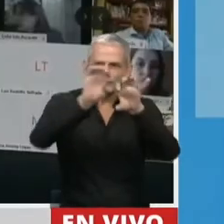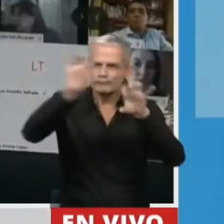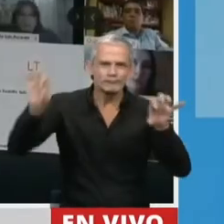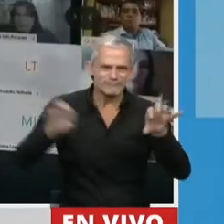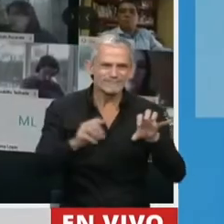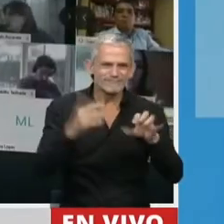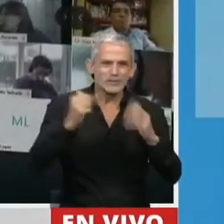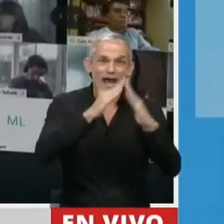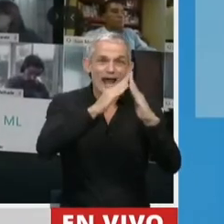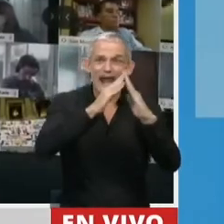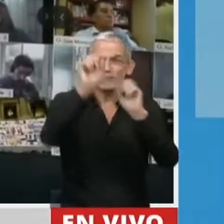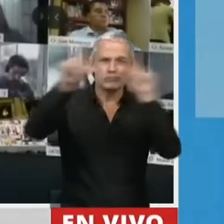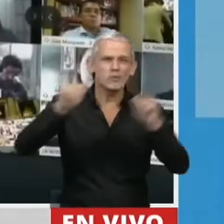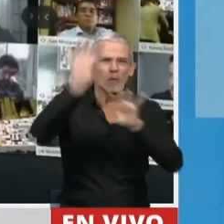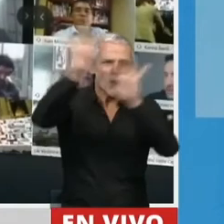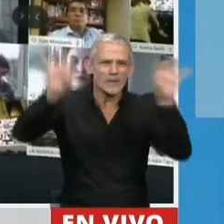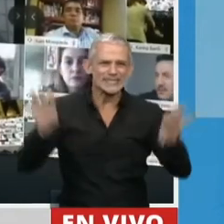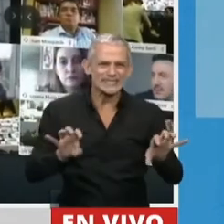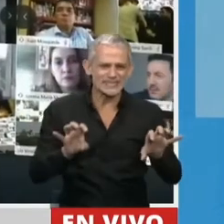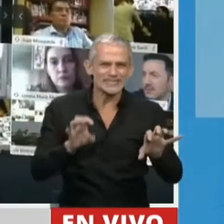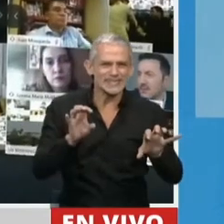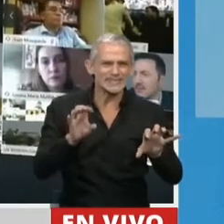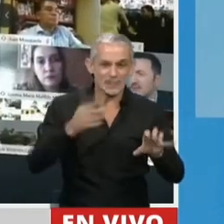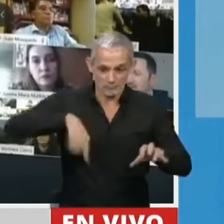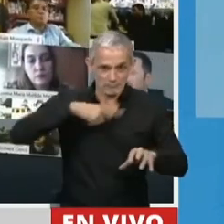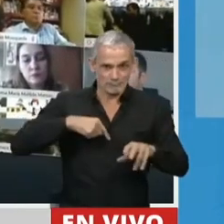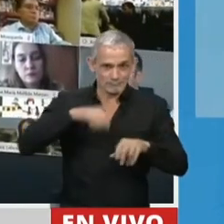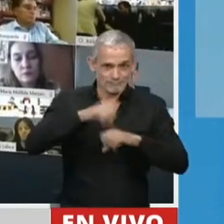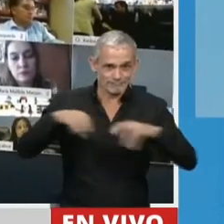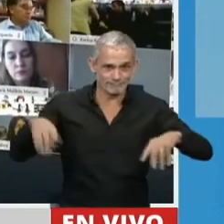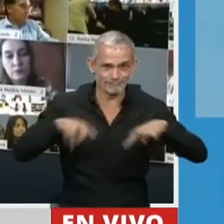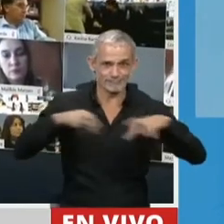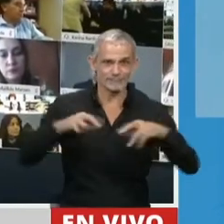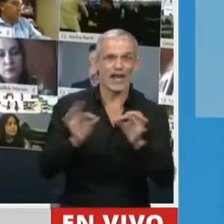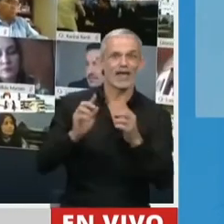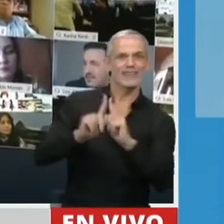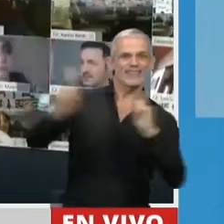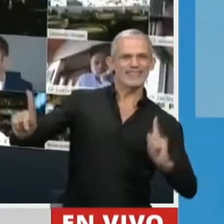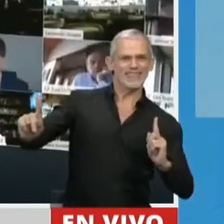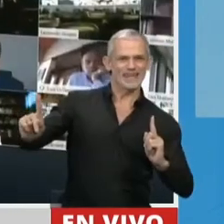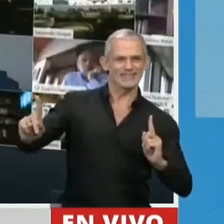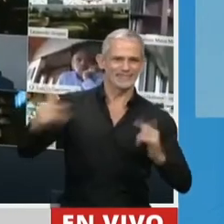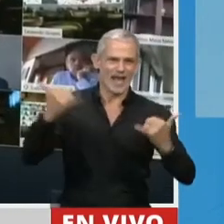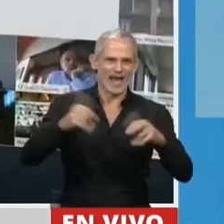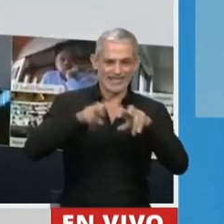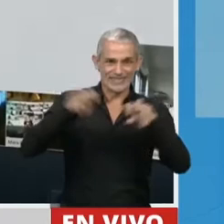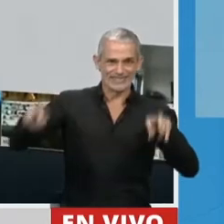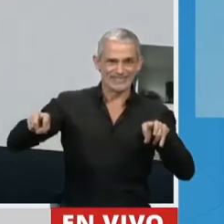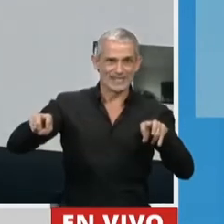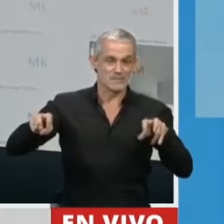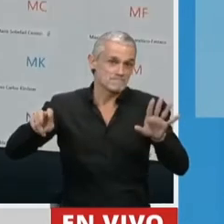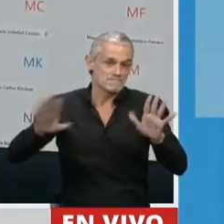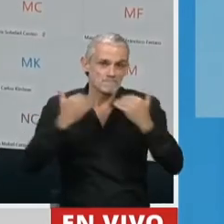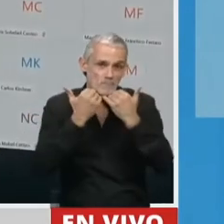diputados sesionando desde sus provincias, nosotros manteniendo una distancia, sin